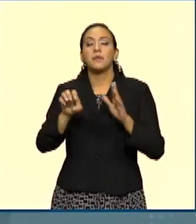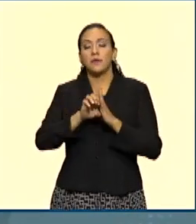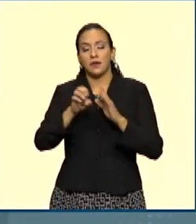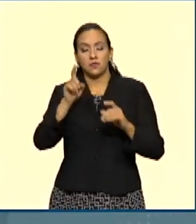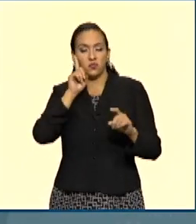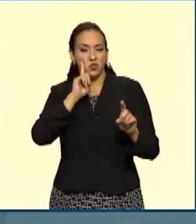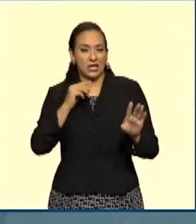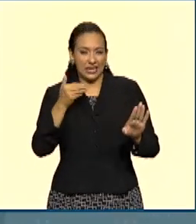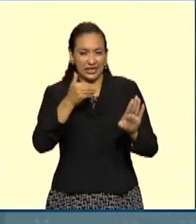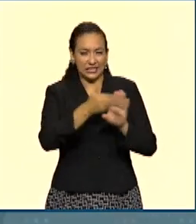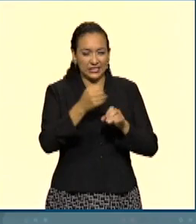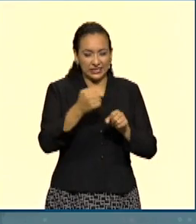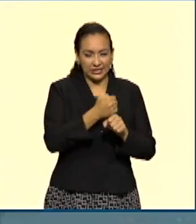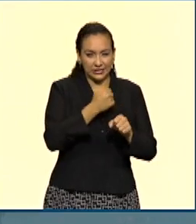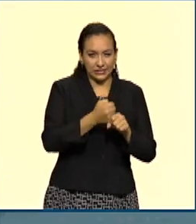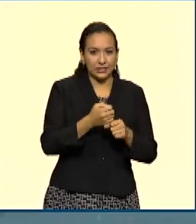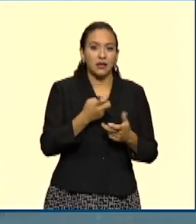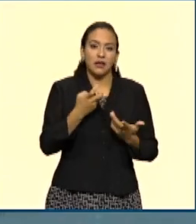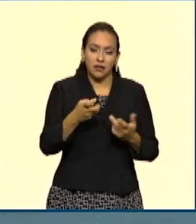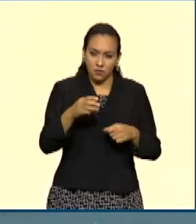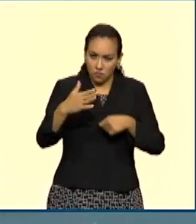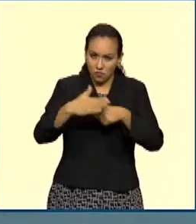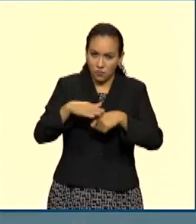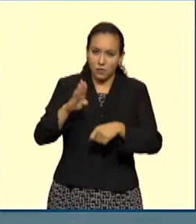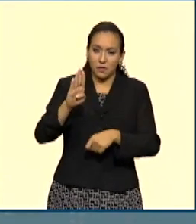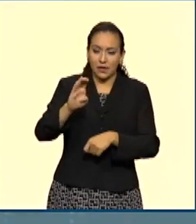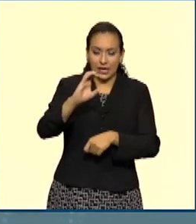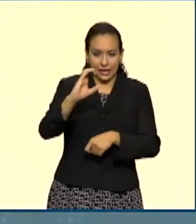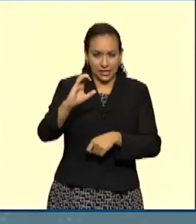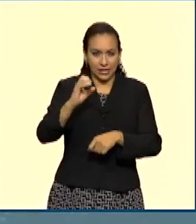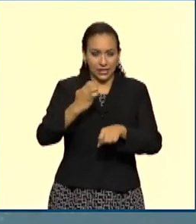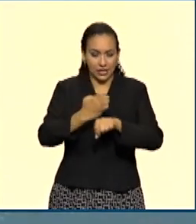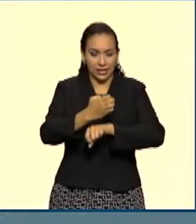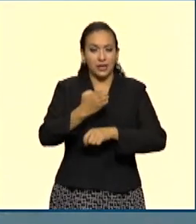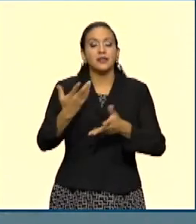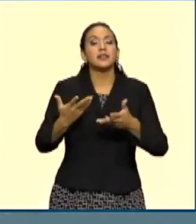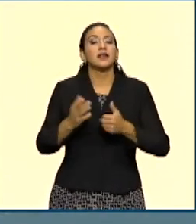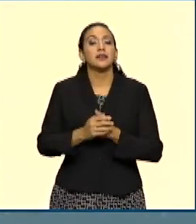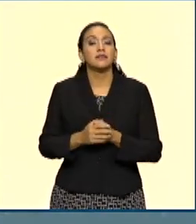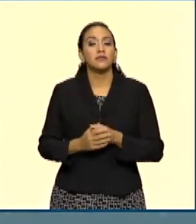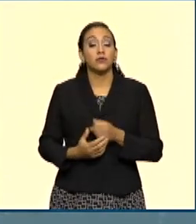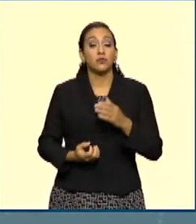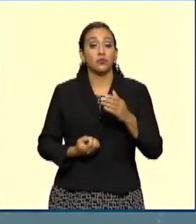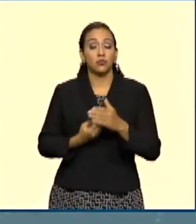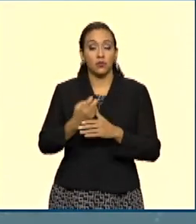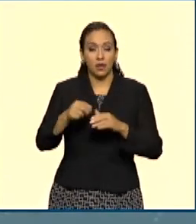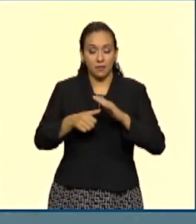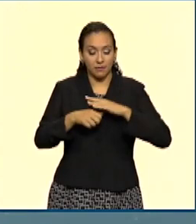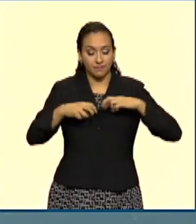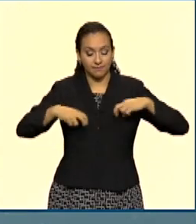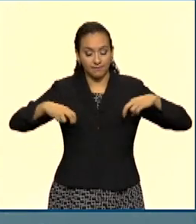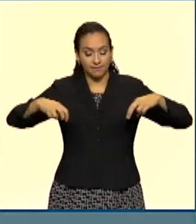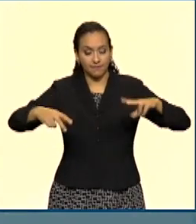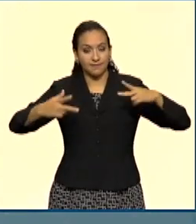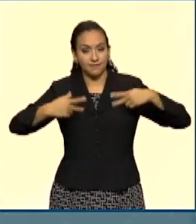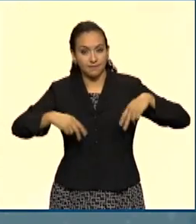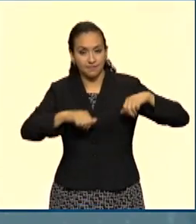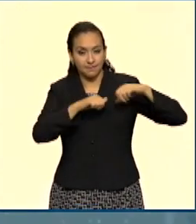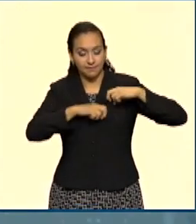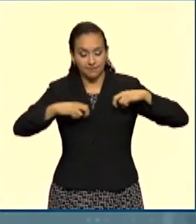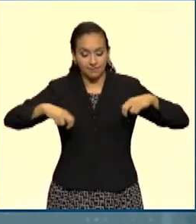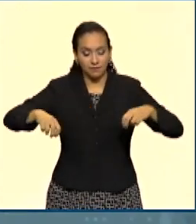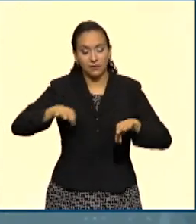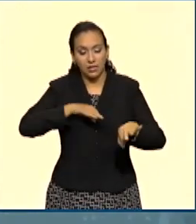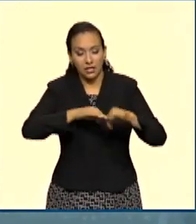mujeres, próximos a implementarse en Baja California, se llevó a cabo una mesa de trabajo entre diversas autoridades